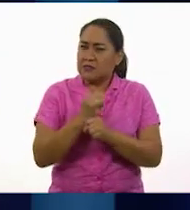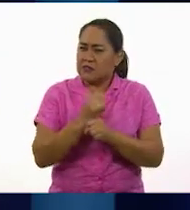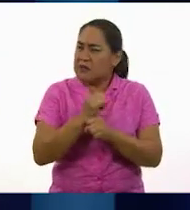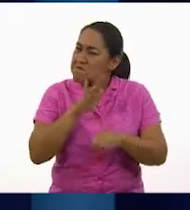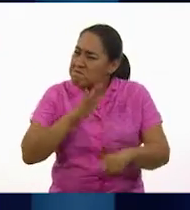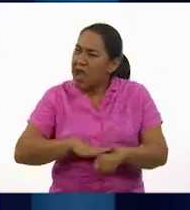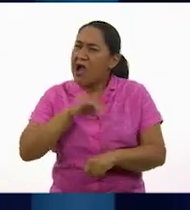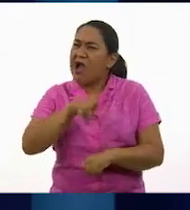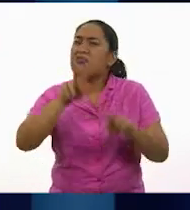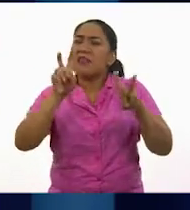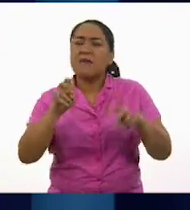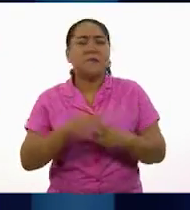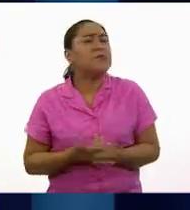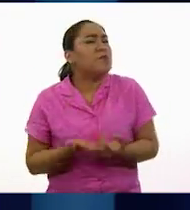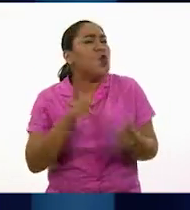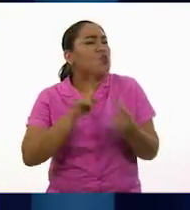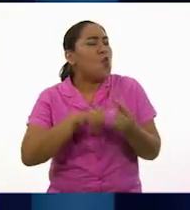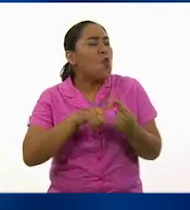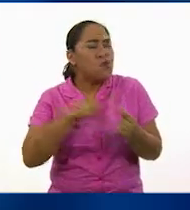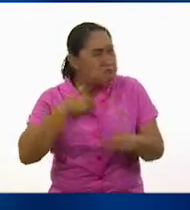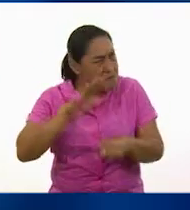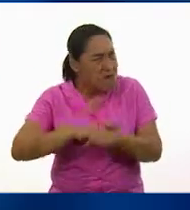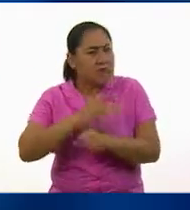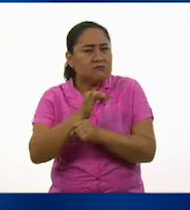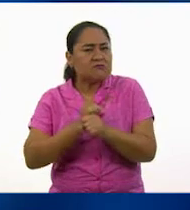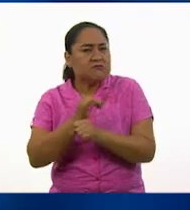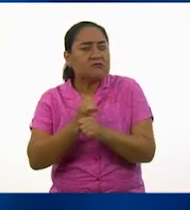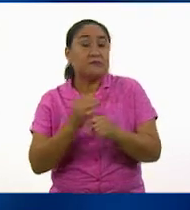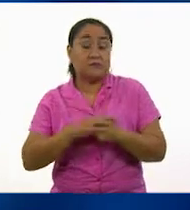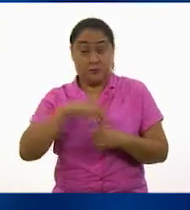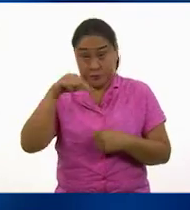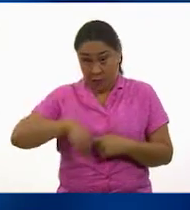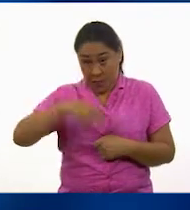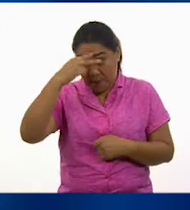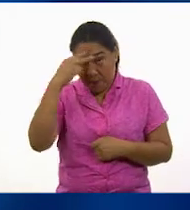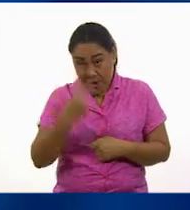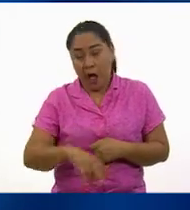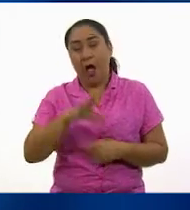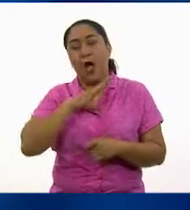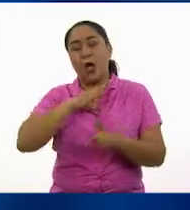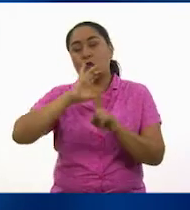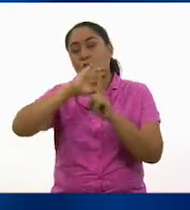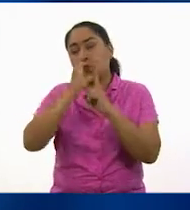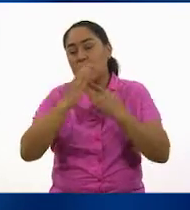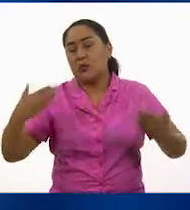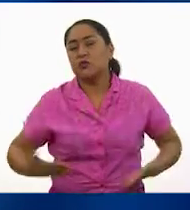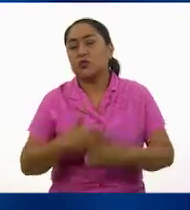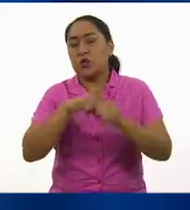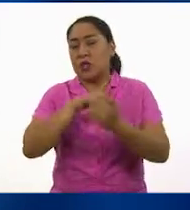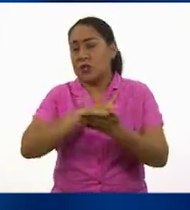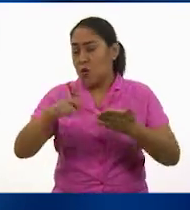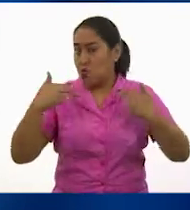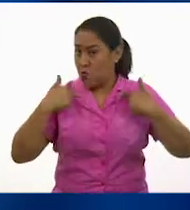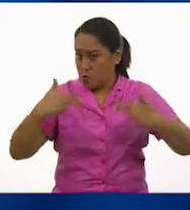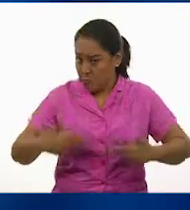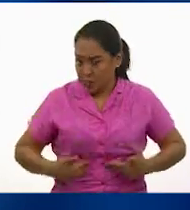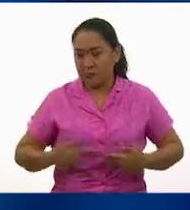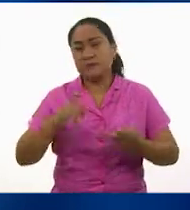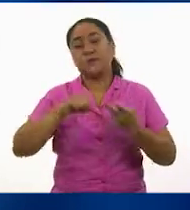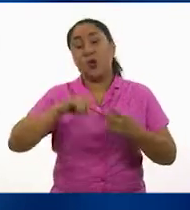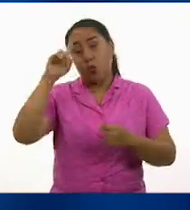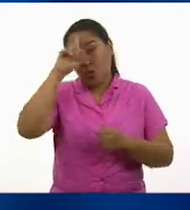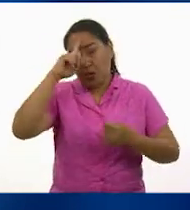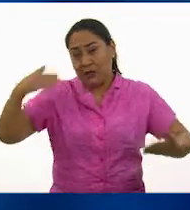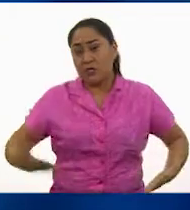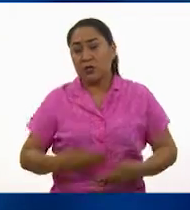tema. ¿Sabes dónde puedo encontrar más información? En México existe la Comisión Nacional de los Derechos Humanos y el Consejo